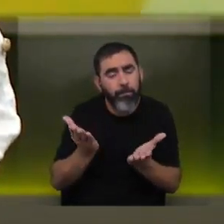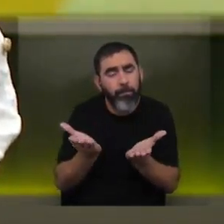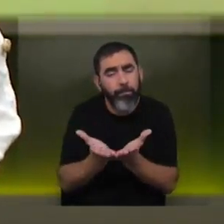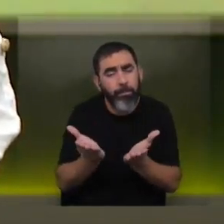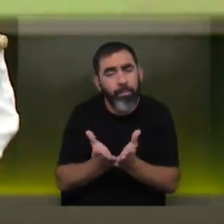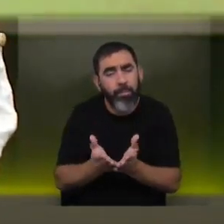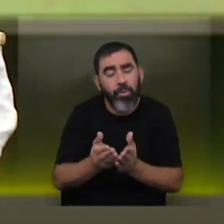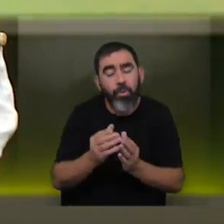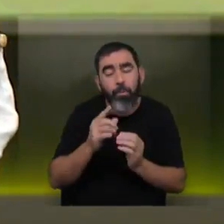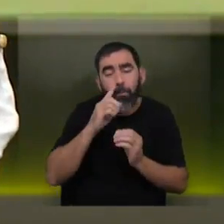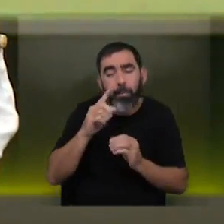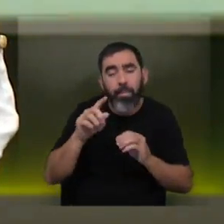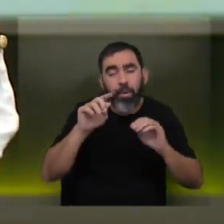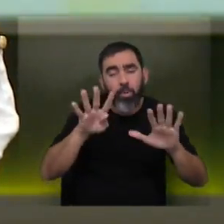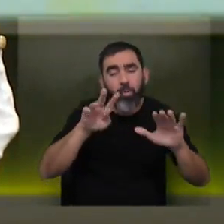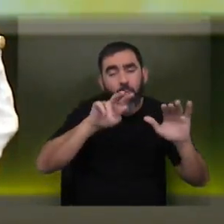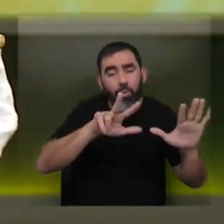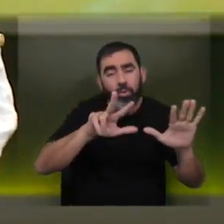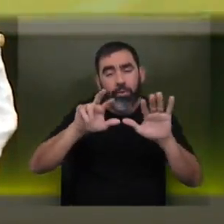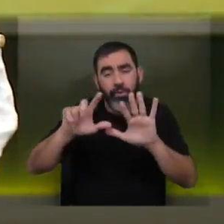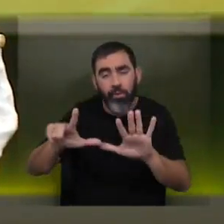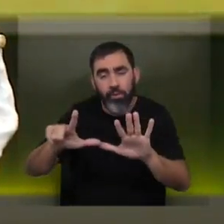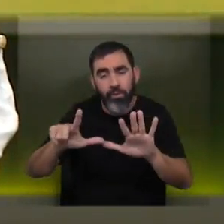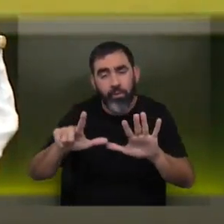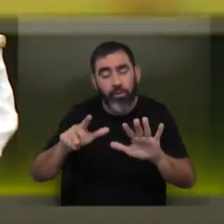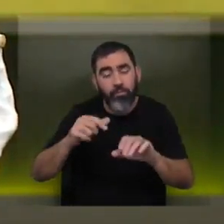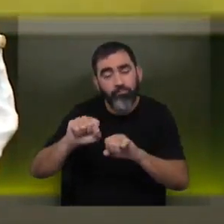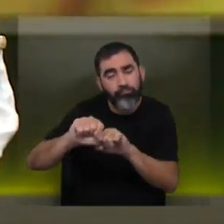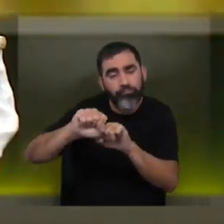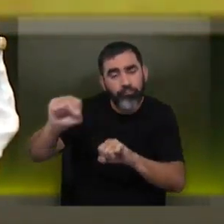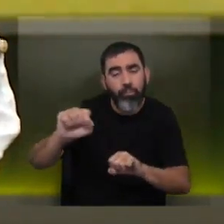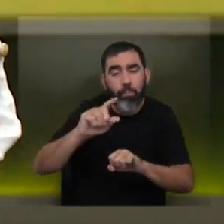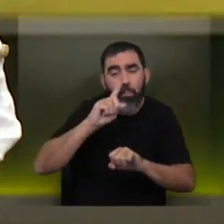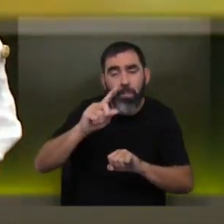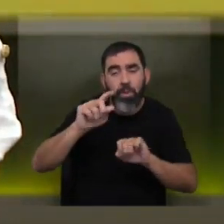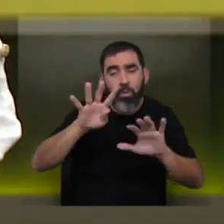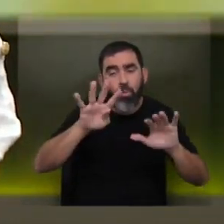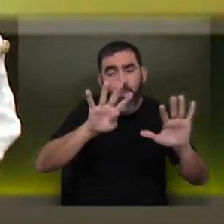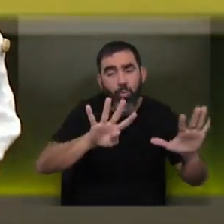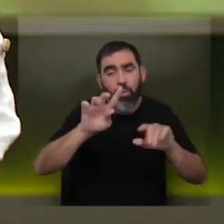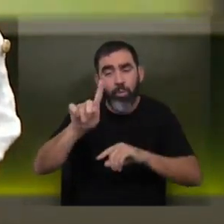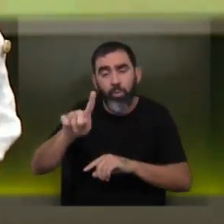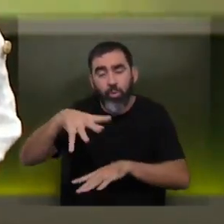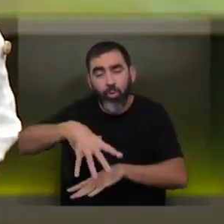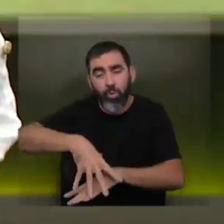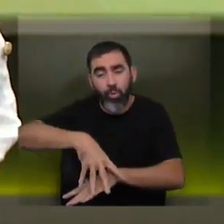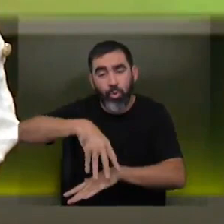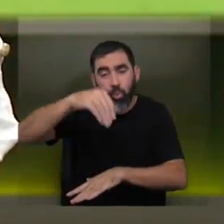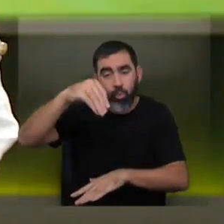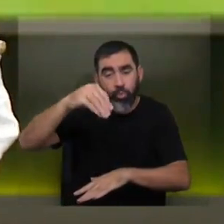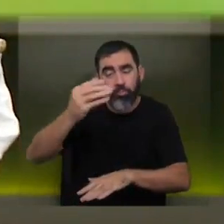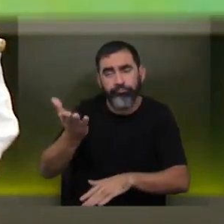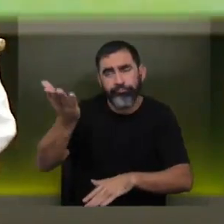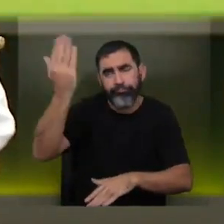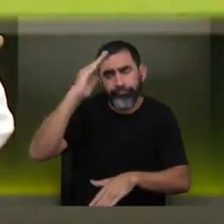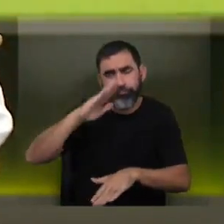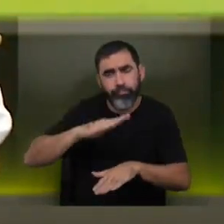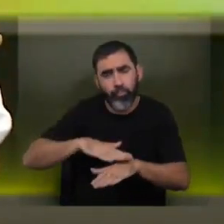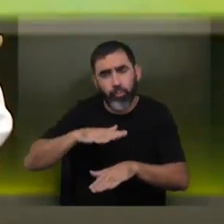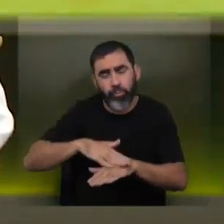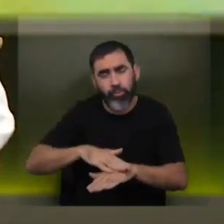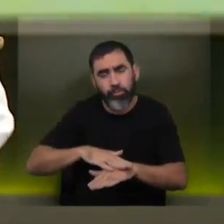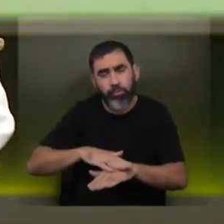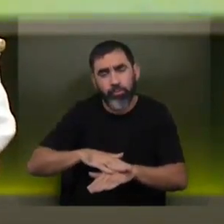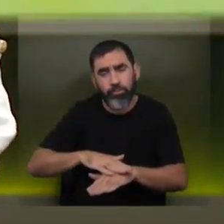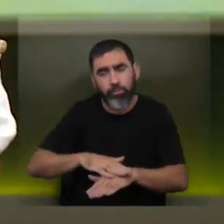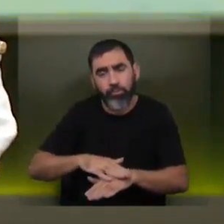en el 87 y empecé mi doctorado en el 91 en Suecia. Y en aquel momento que